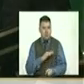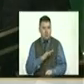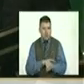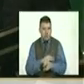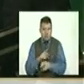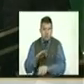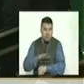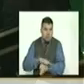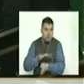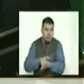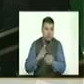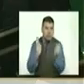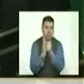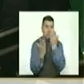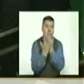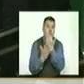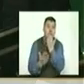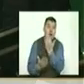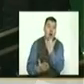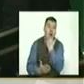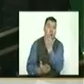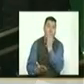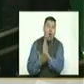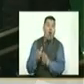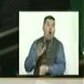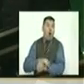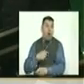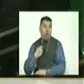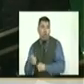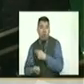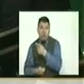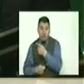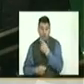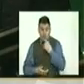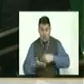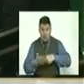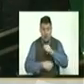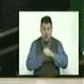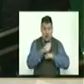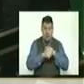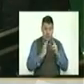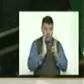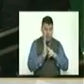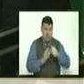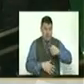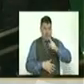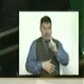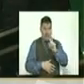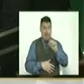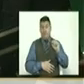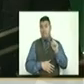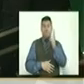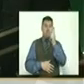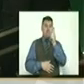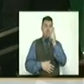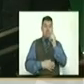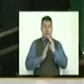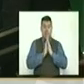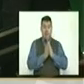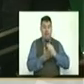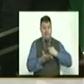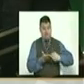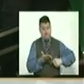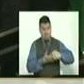continuados y que en caso de que después del año 2016, primero de